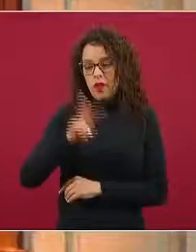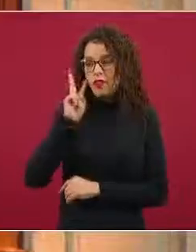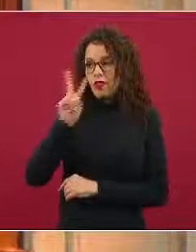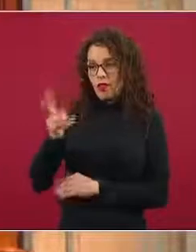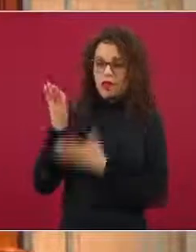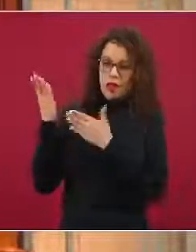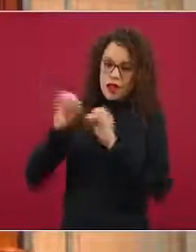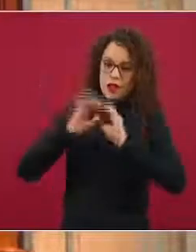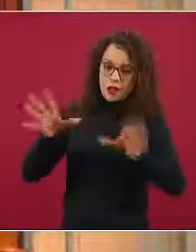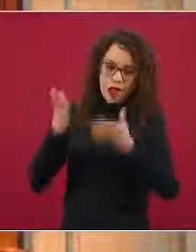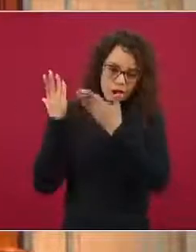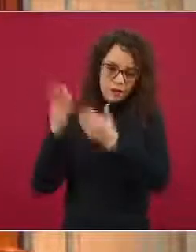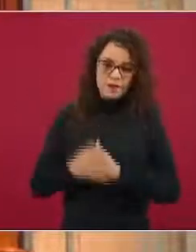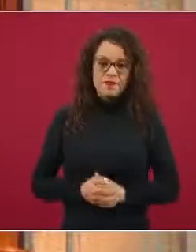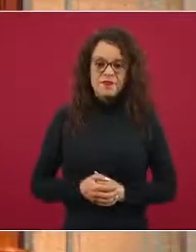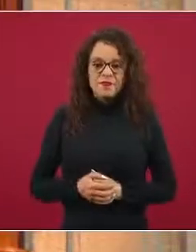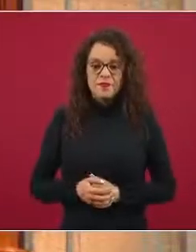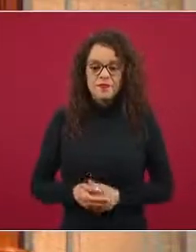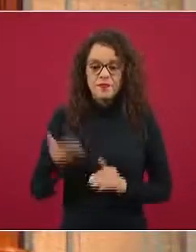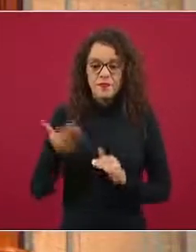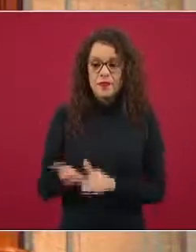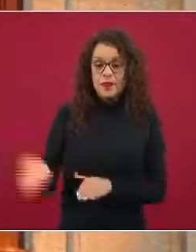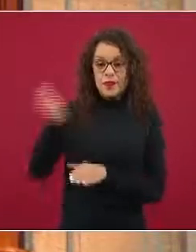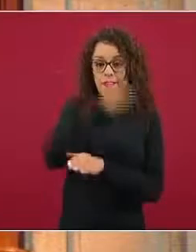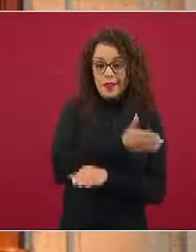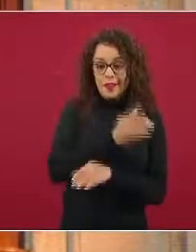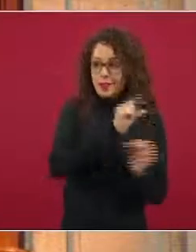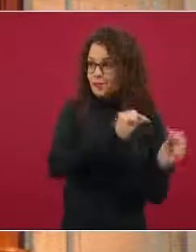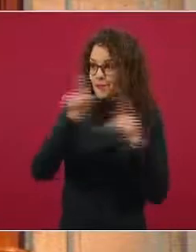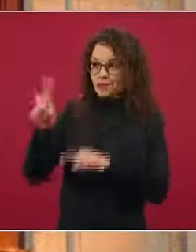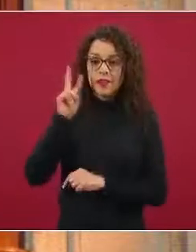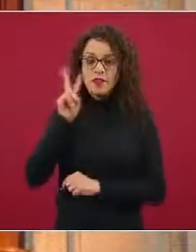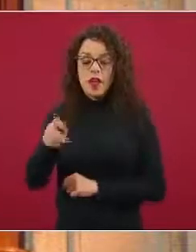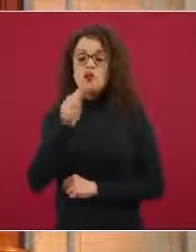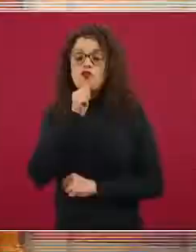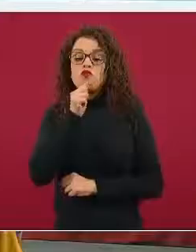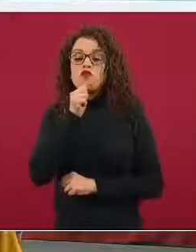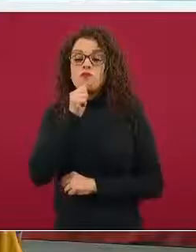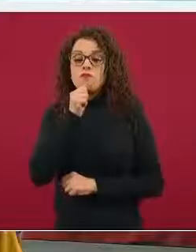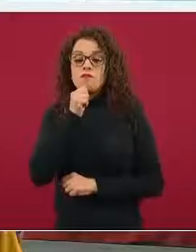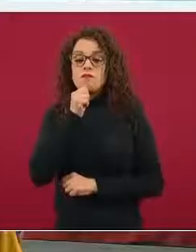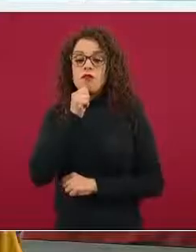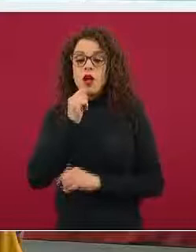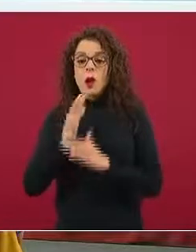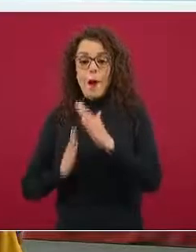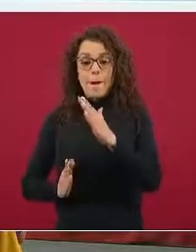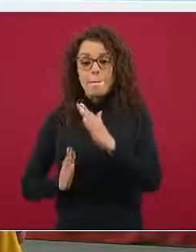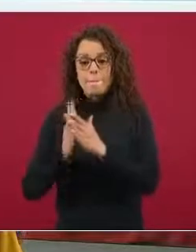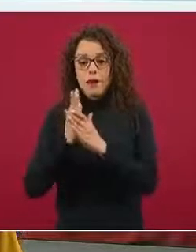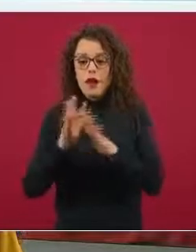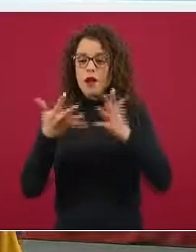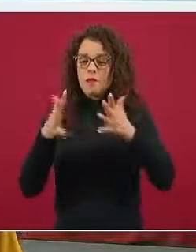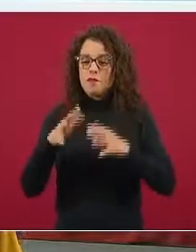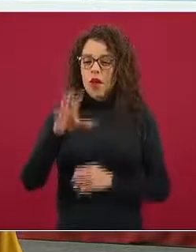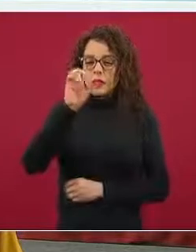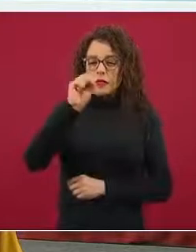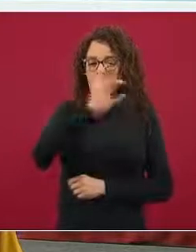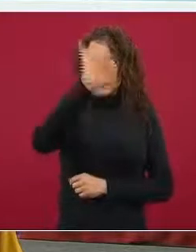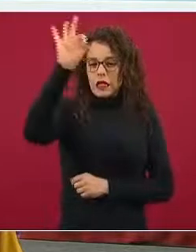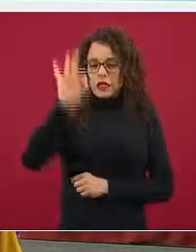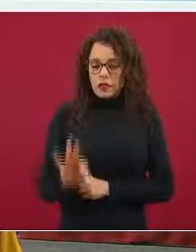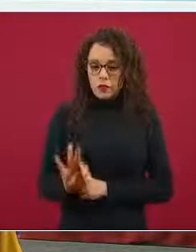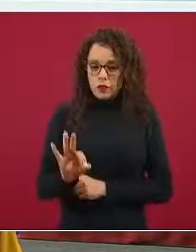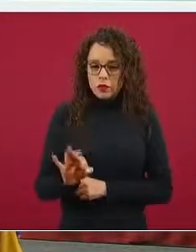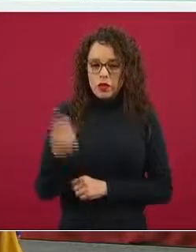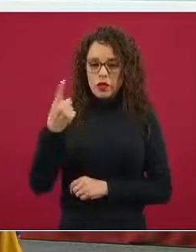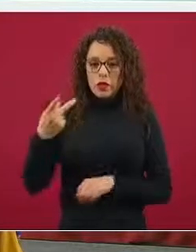Lo veíamos en una gráfica anterior, todavía no ha llegado, digamos que está todavía a un 60% de lo que ocurrió